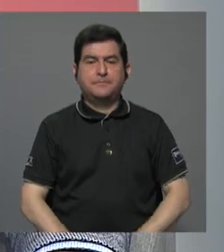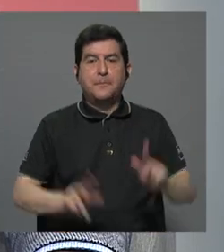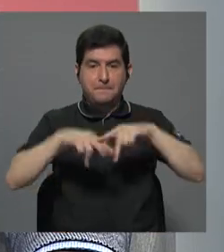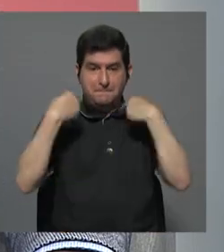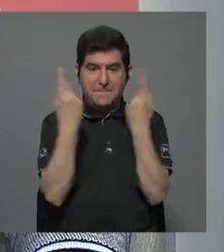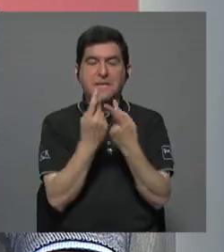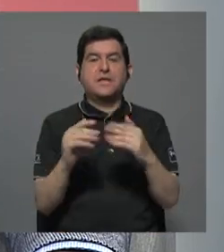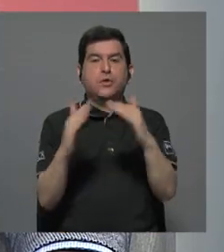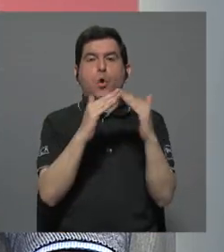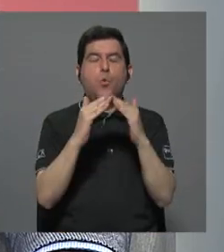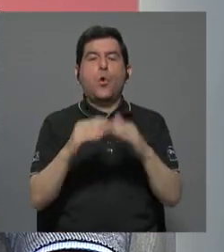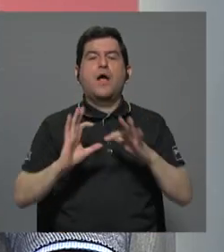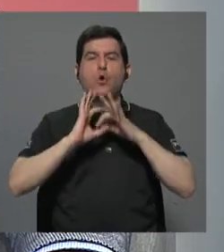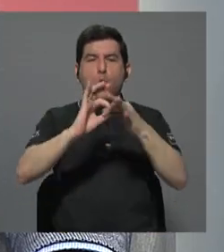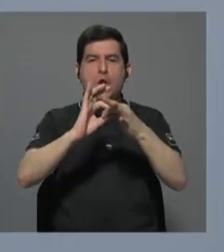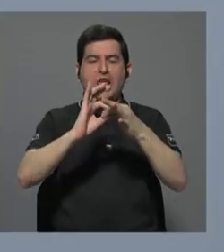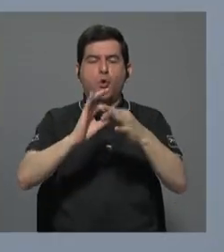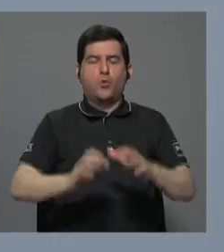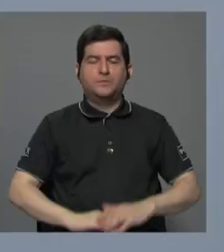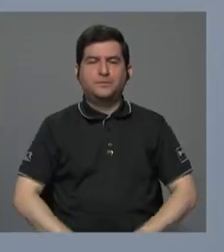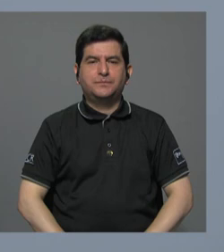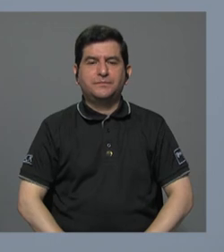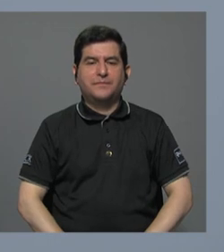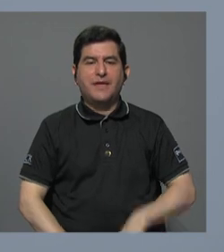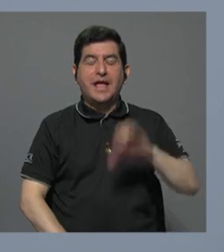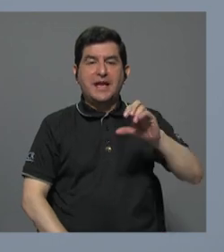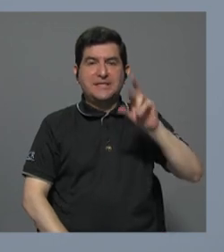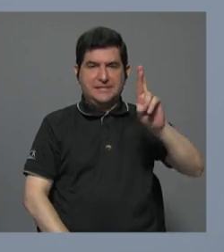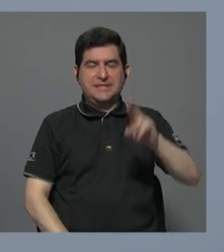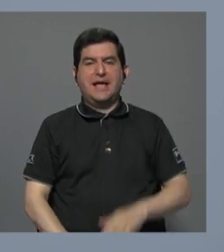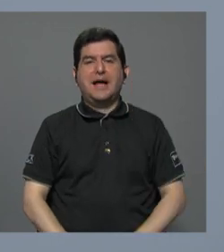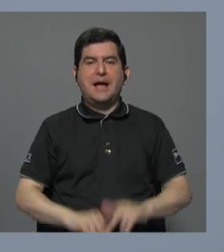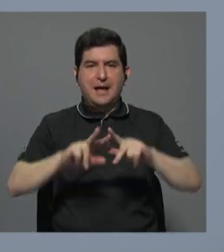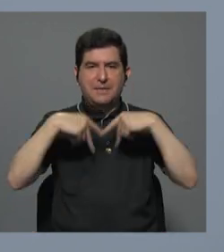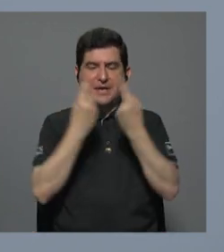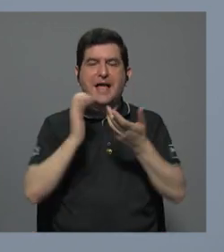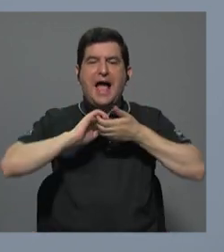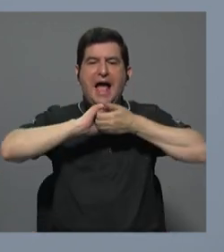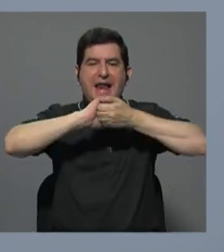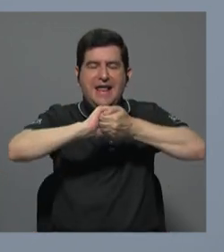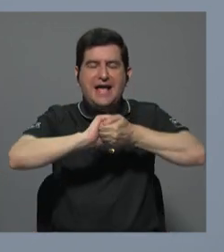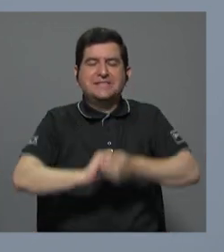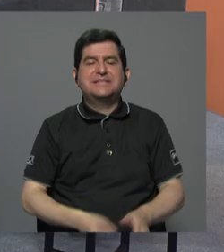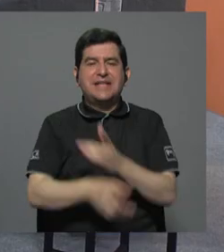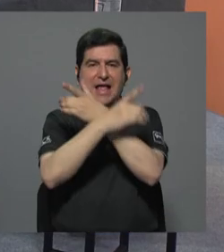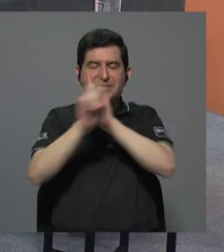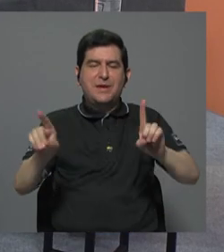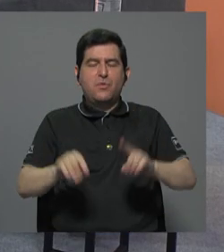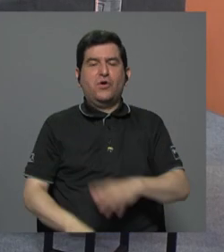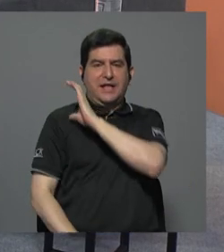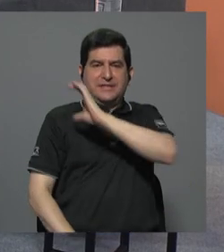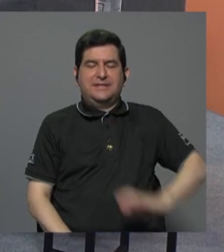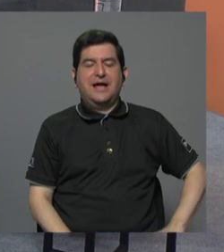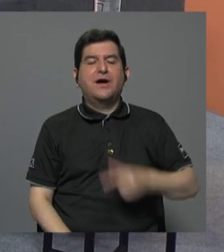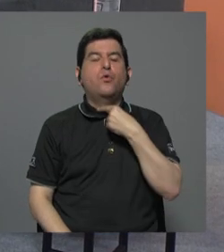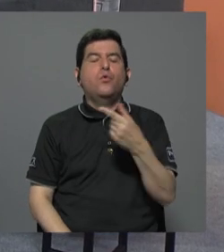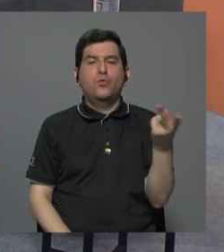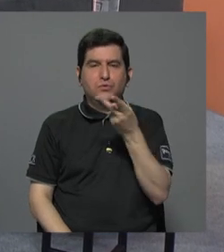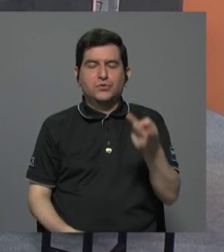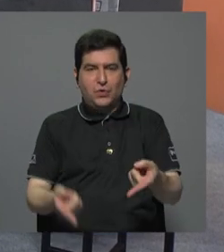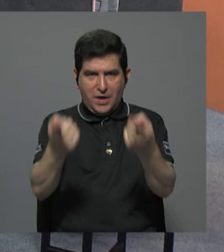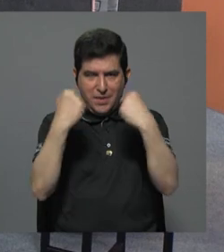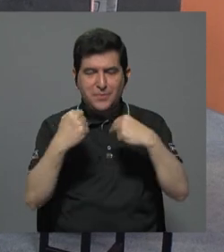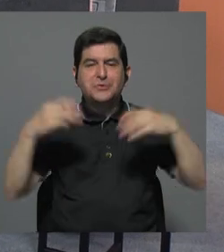pueblo unido y también cristian ribera del partido alianza demócrata cristiana de ambos gusto tenerlos aquí